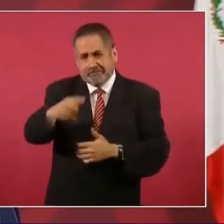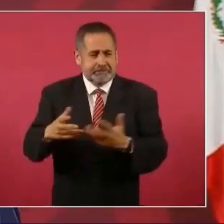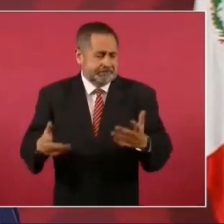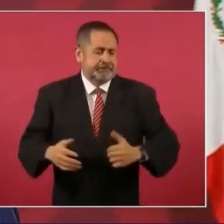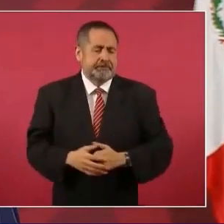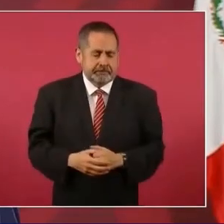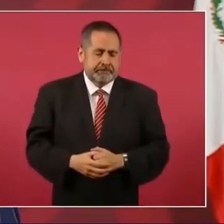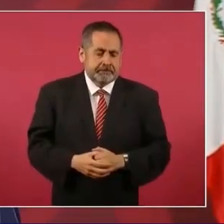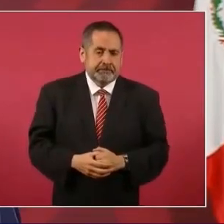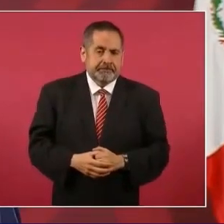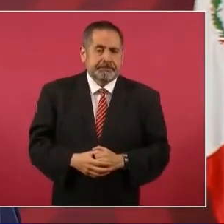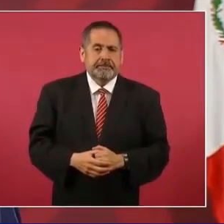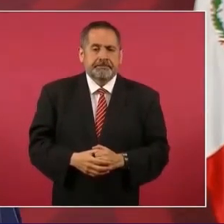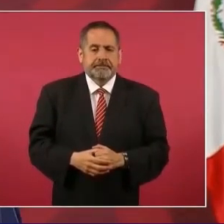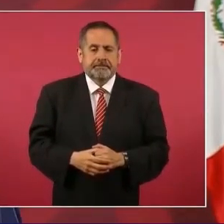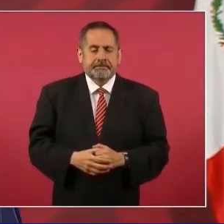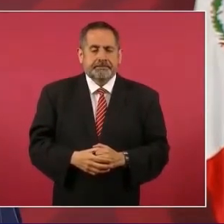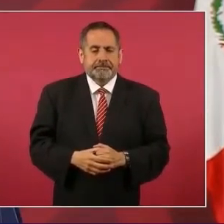estoy